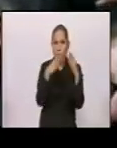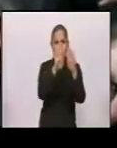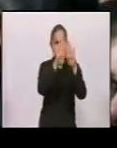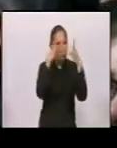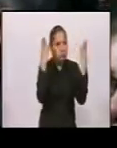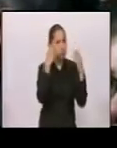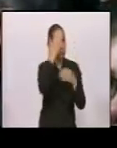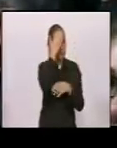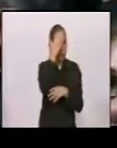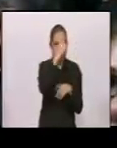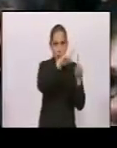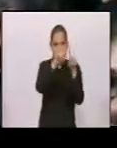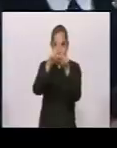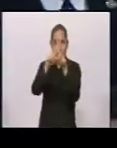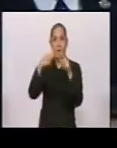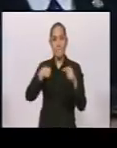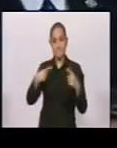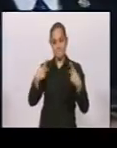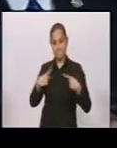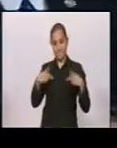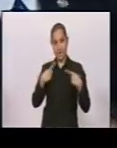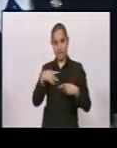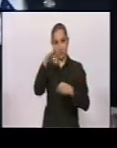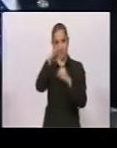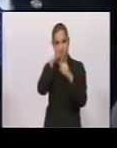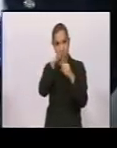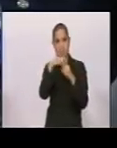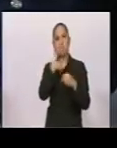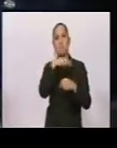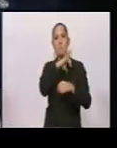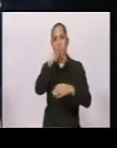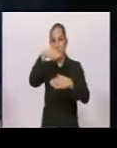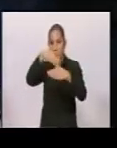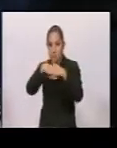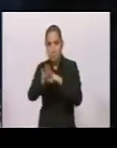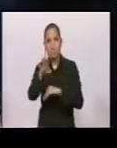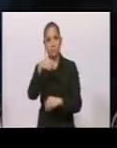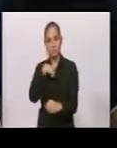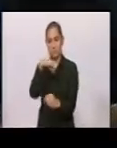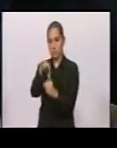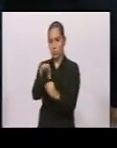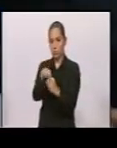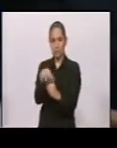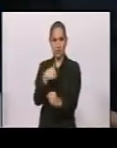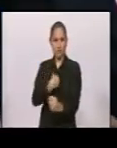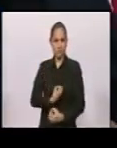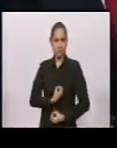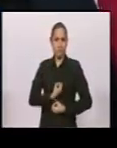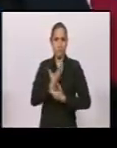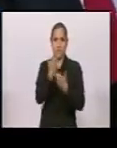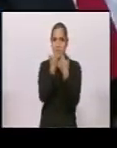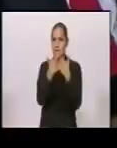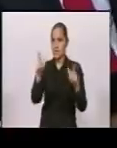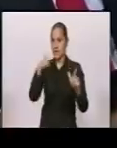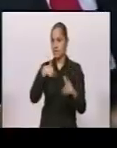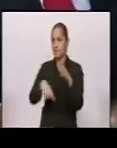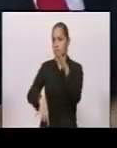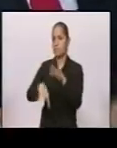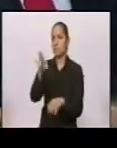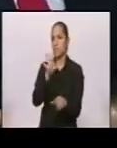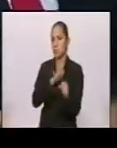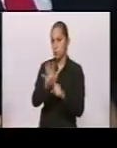electores se expresaran de manera libre en las urnas. Mediante nuestras